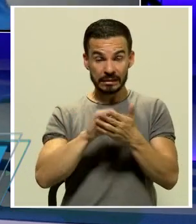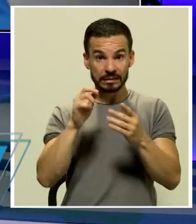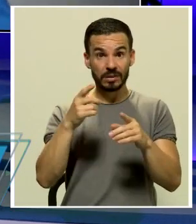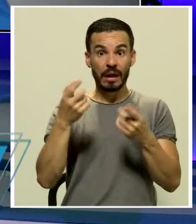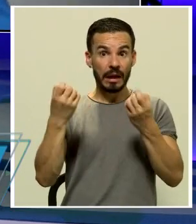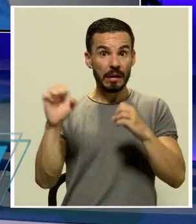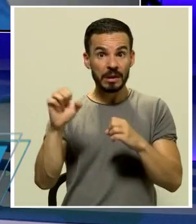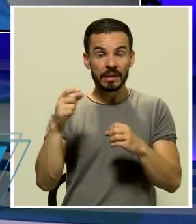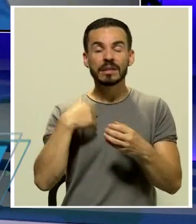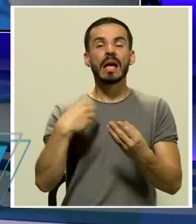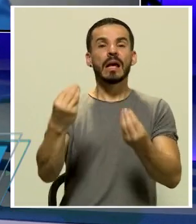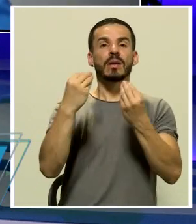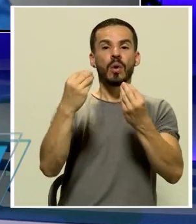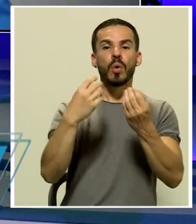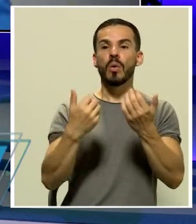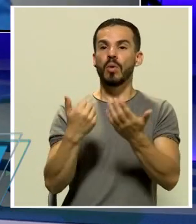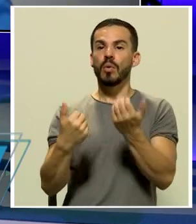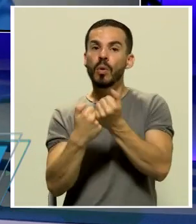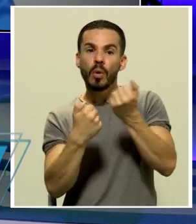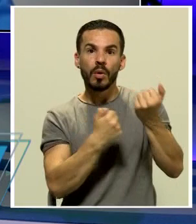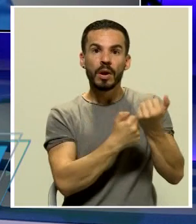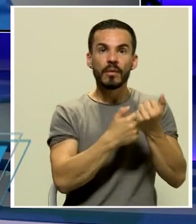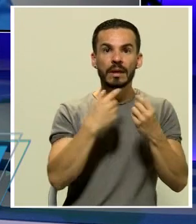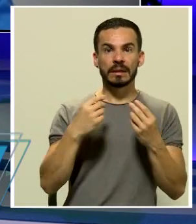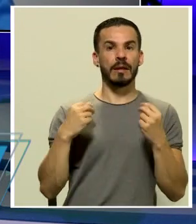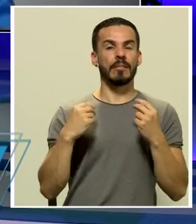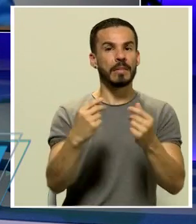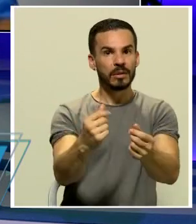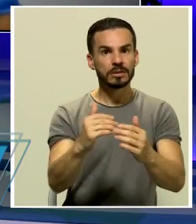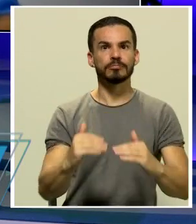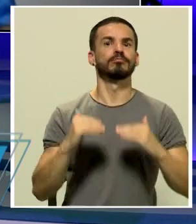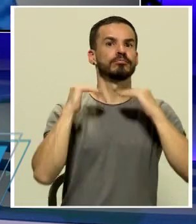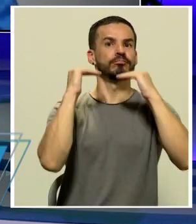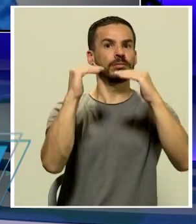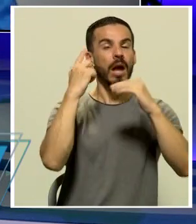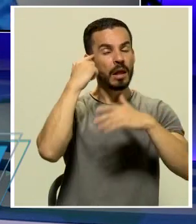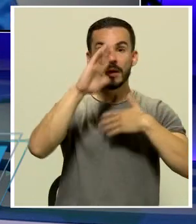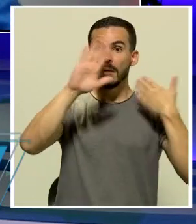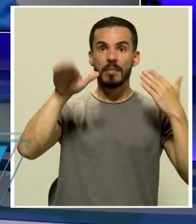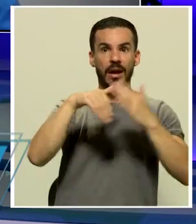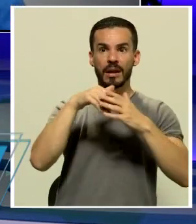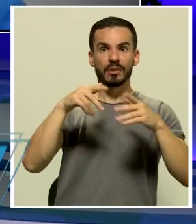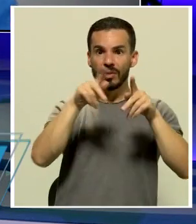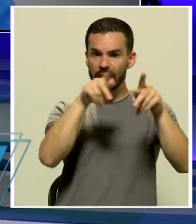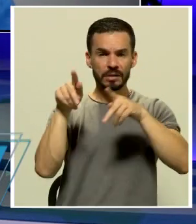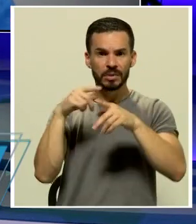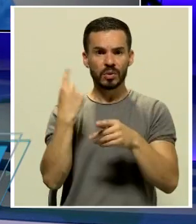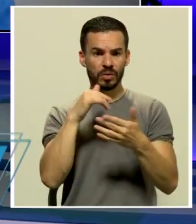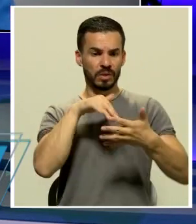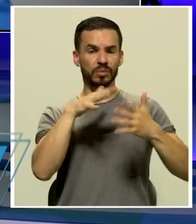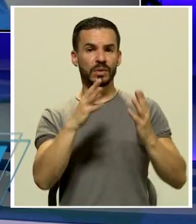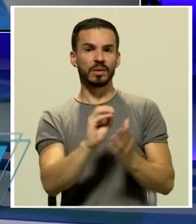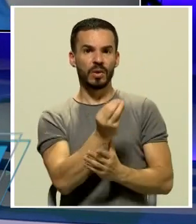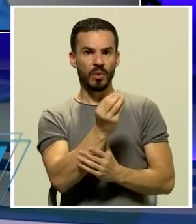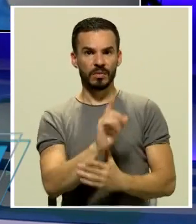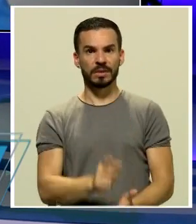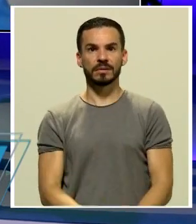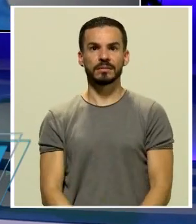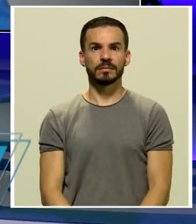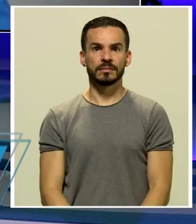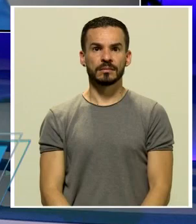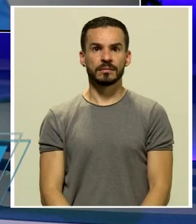este tipo de enseñanza colaborativa de alta velocidad y para todo el mundo, no solo para los estudiantes jóvenes.